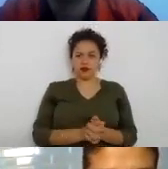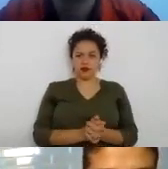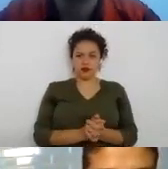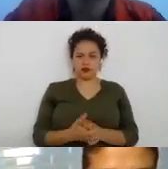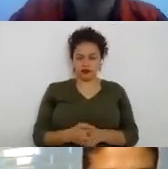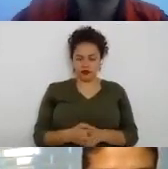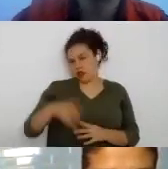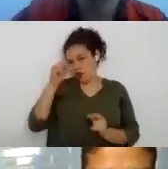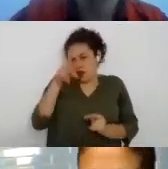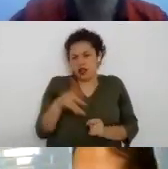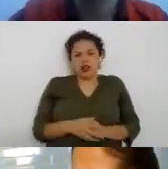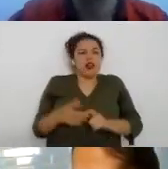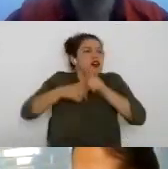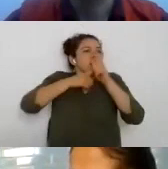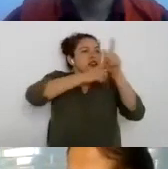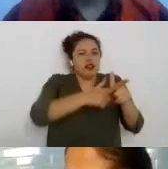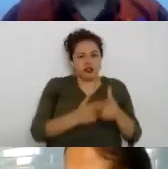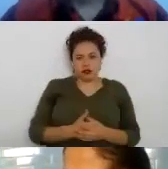Ok, bueno, continuamos.